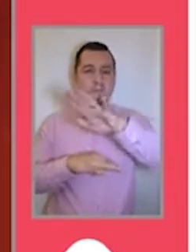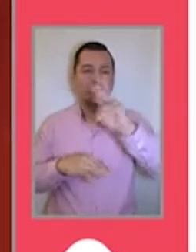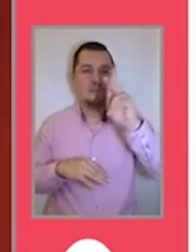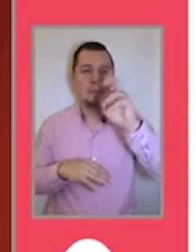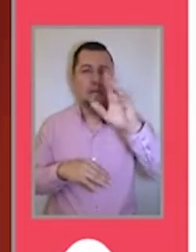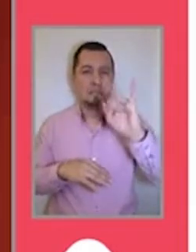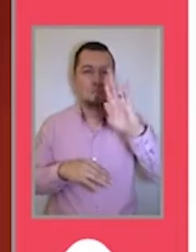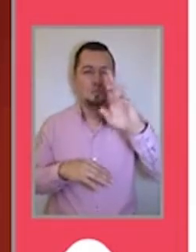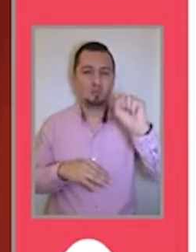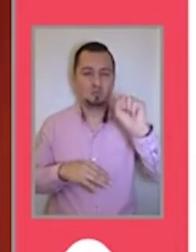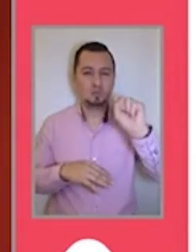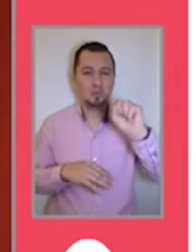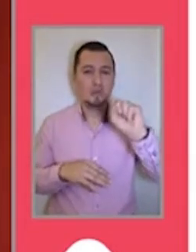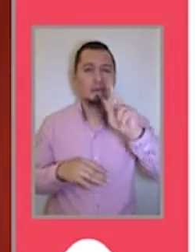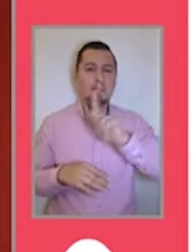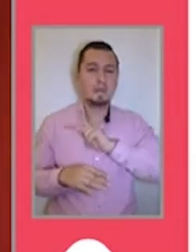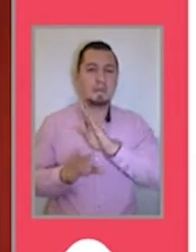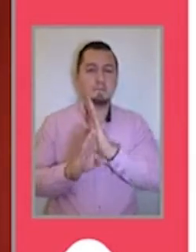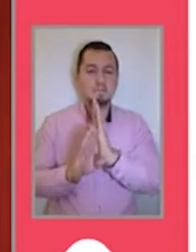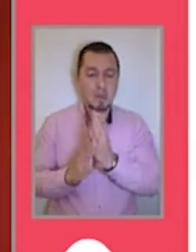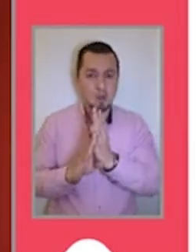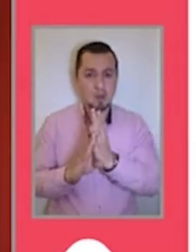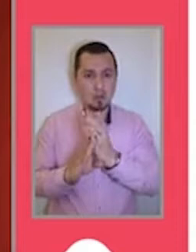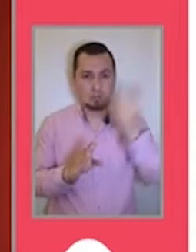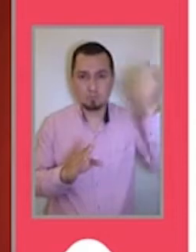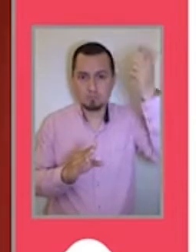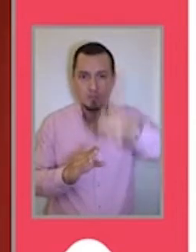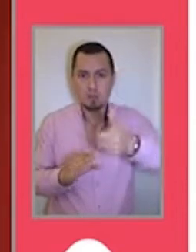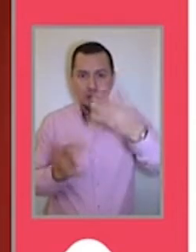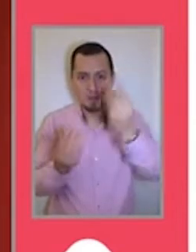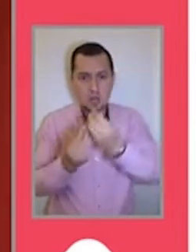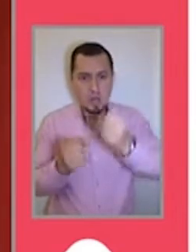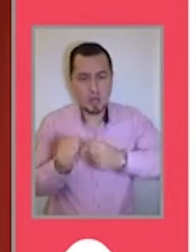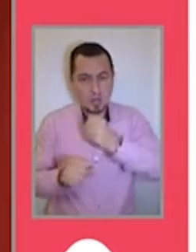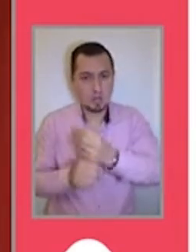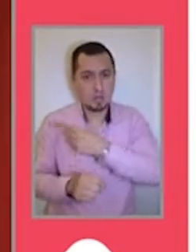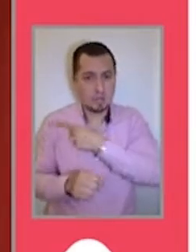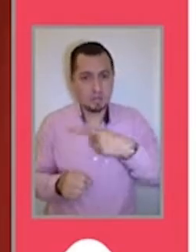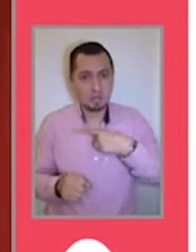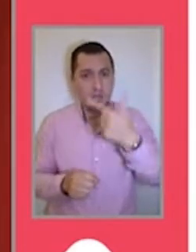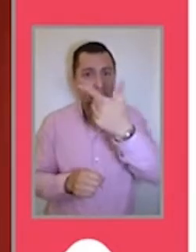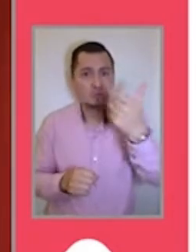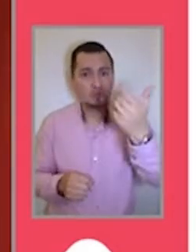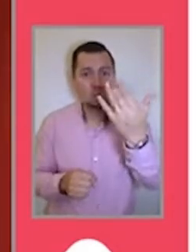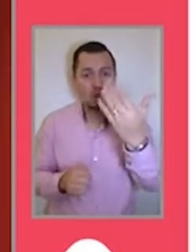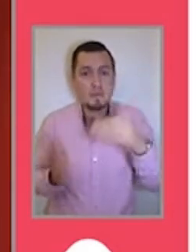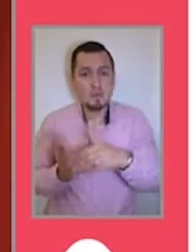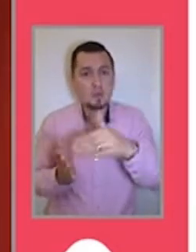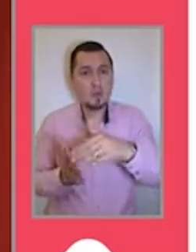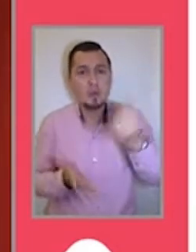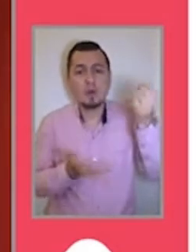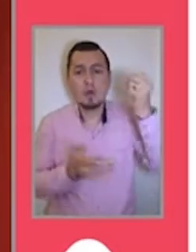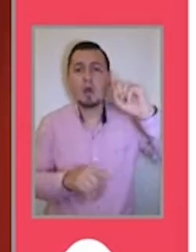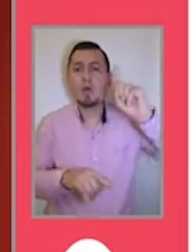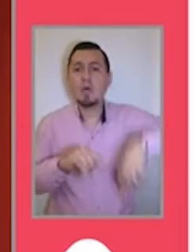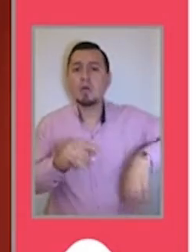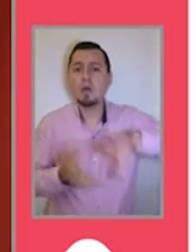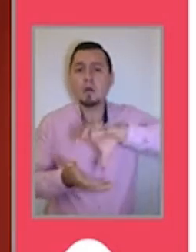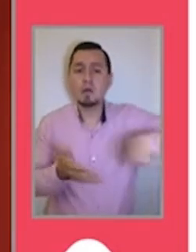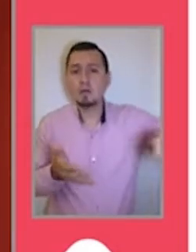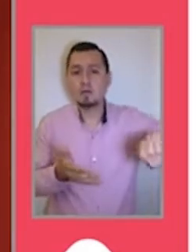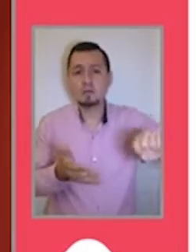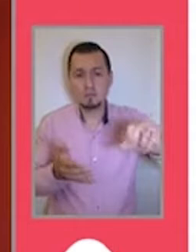mi macro periférico que simplemente de este año nos deben 750 millones de pesos se comprometió a que iba a quedar